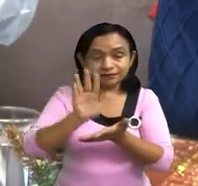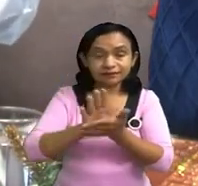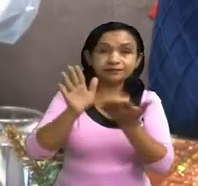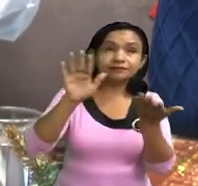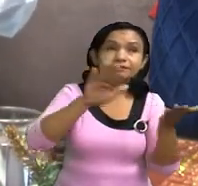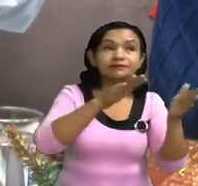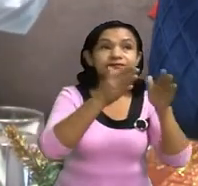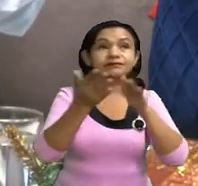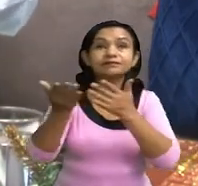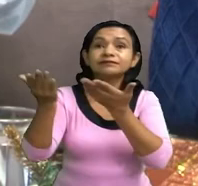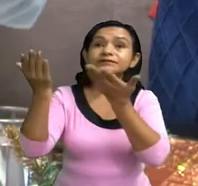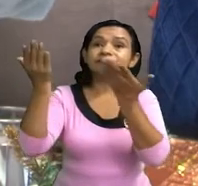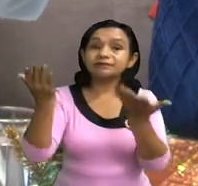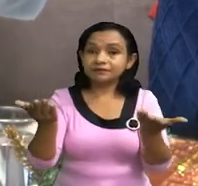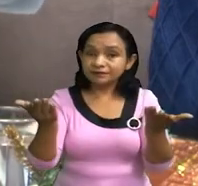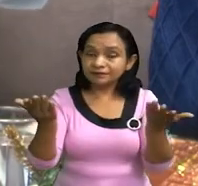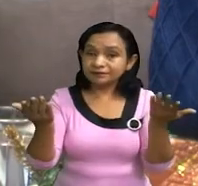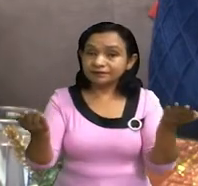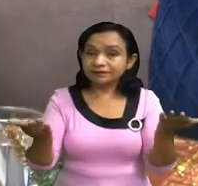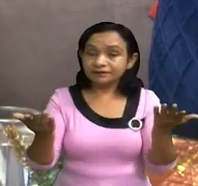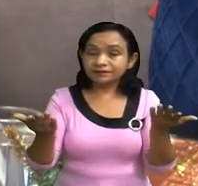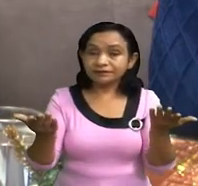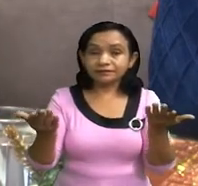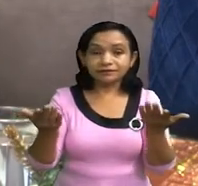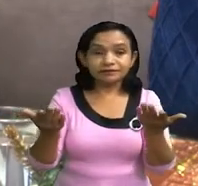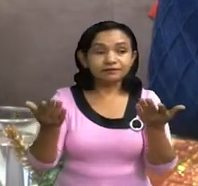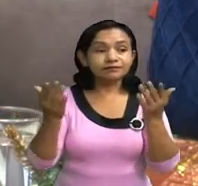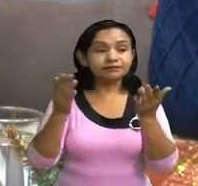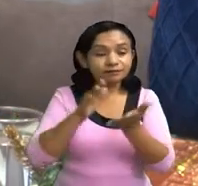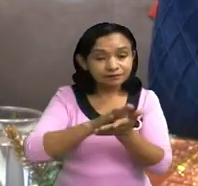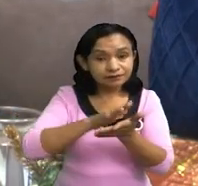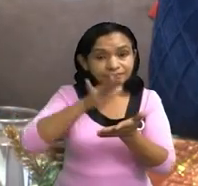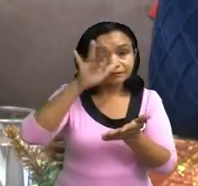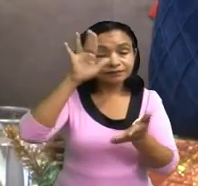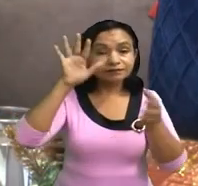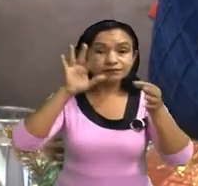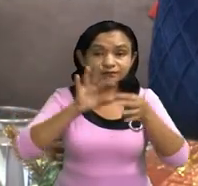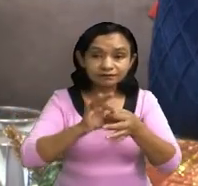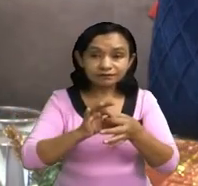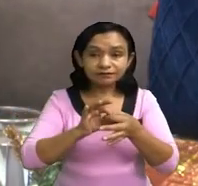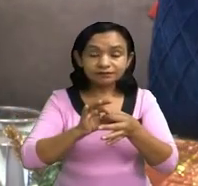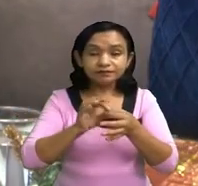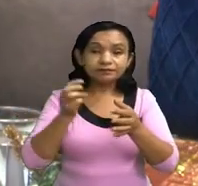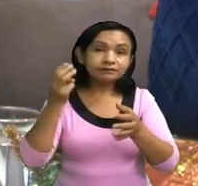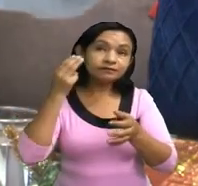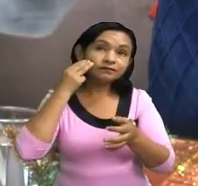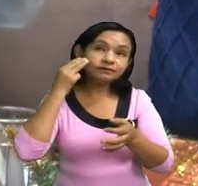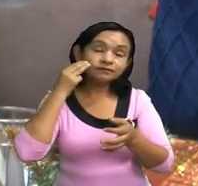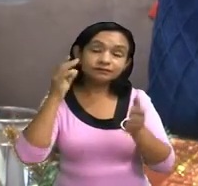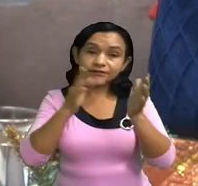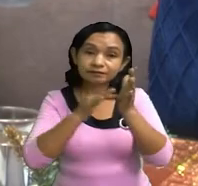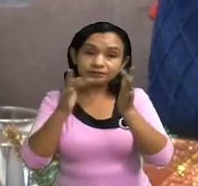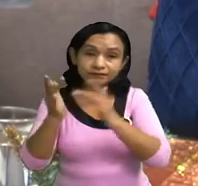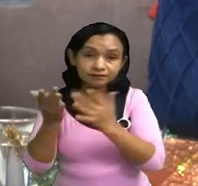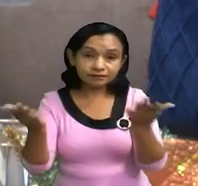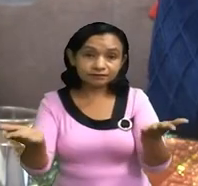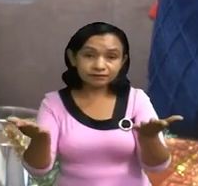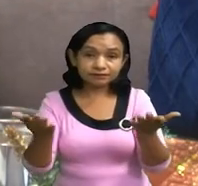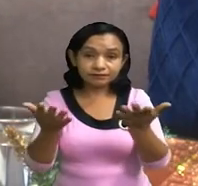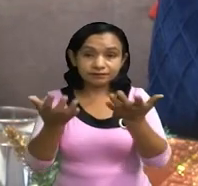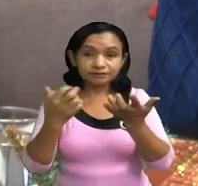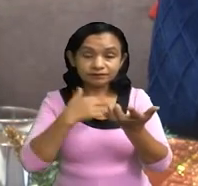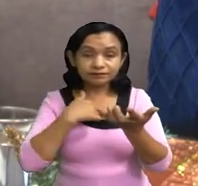alabanza, de recogimiento espiritual con la Madre de Dios, estén tratando